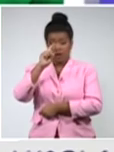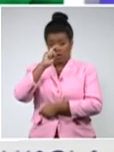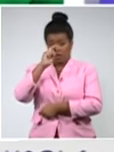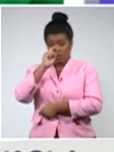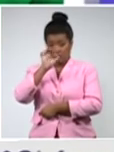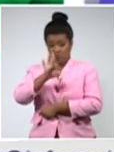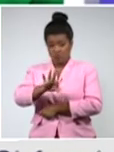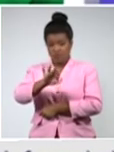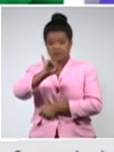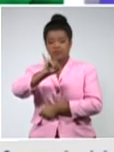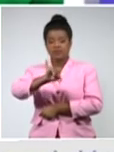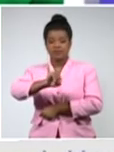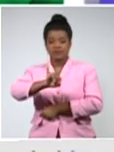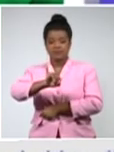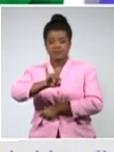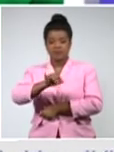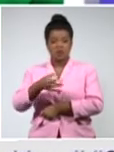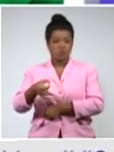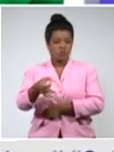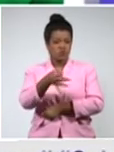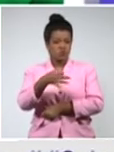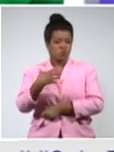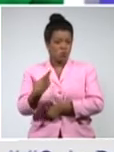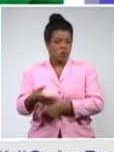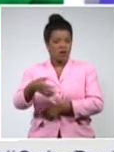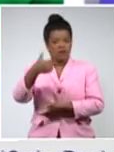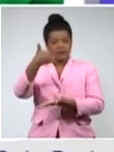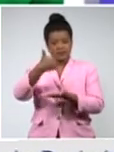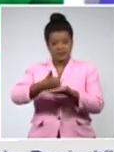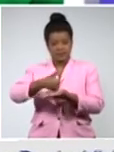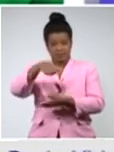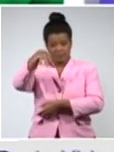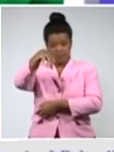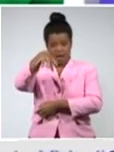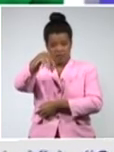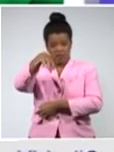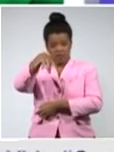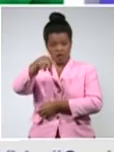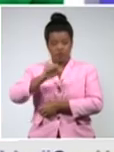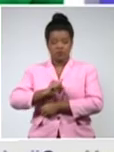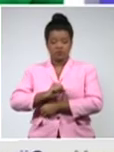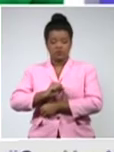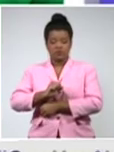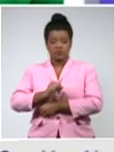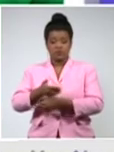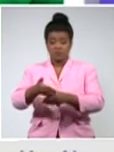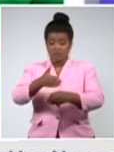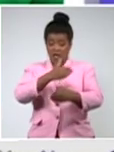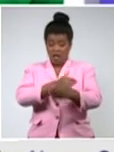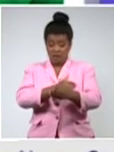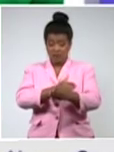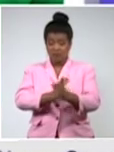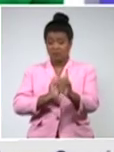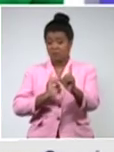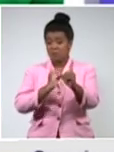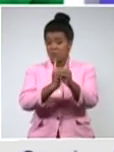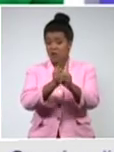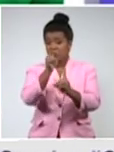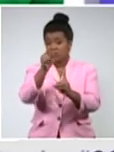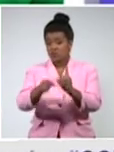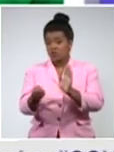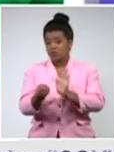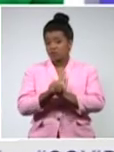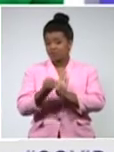edad, del municipio de Pinar del Río, en esta provincia, contacto de un caso confirmado